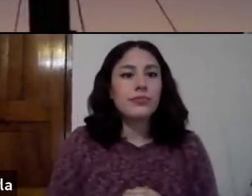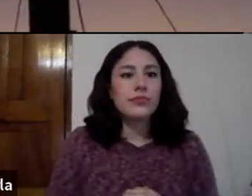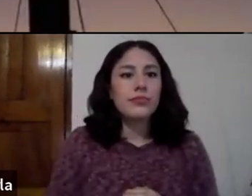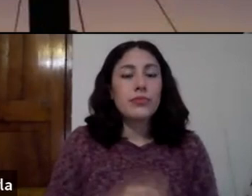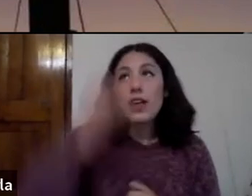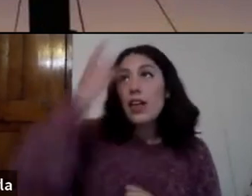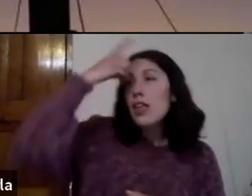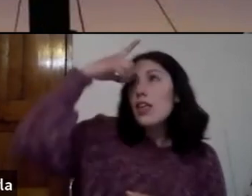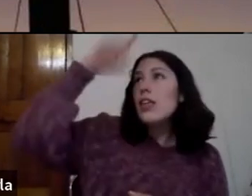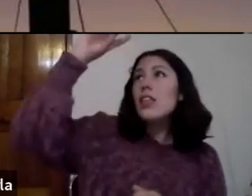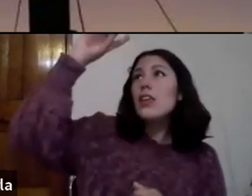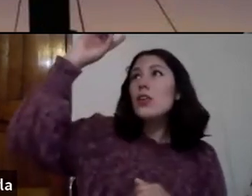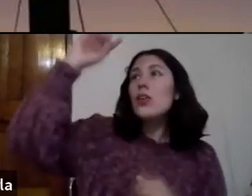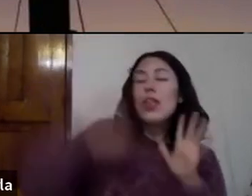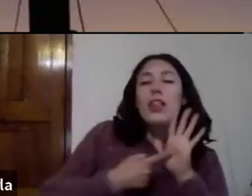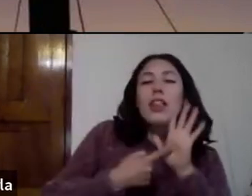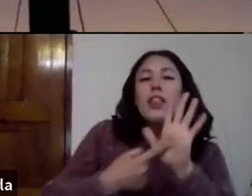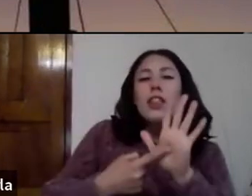nombre.